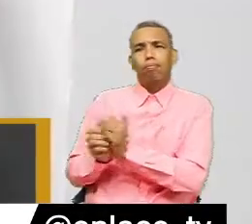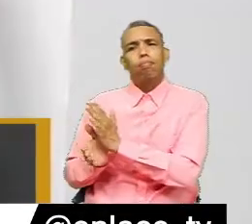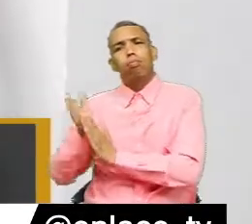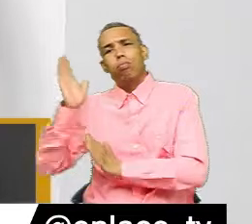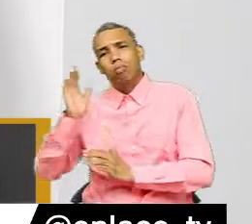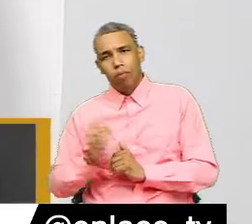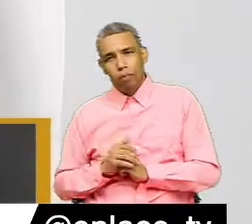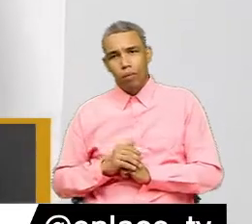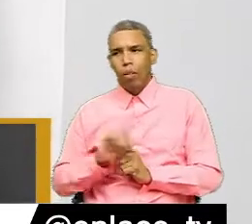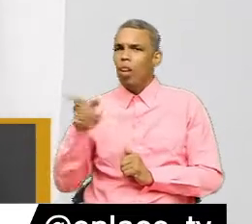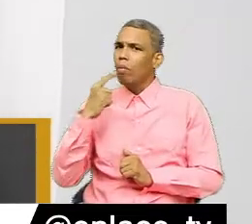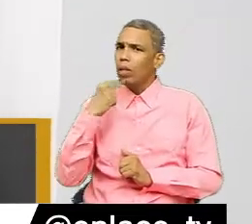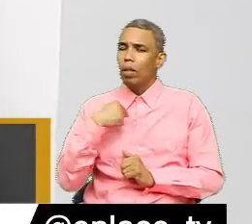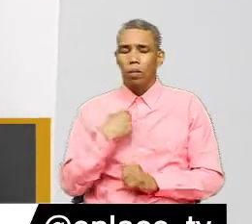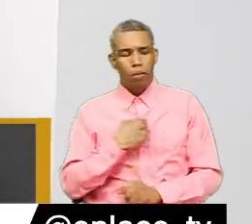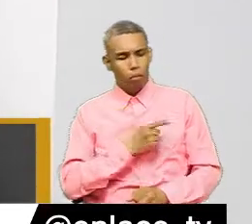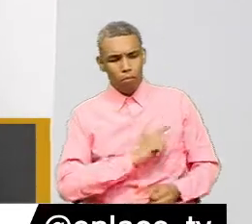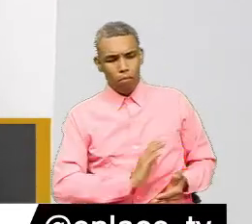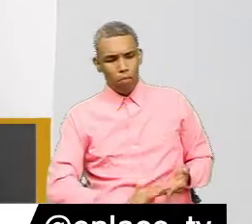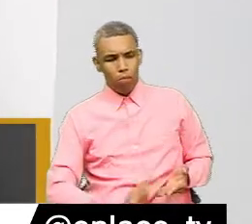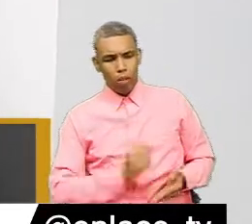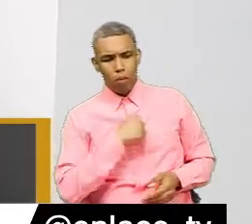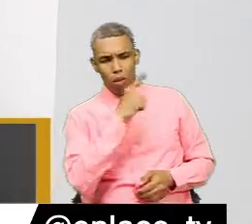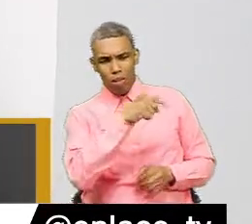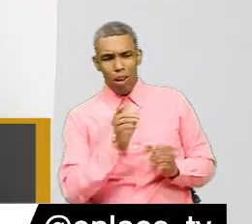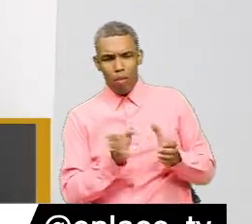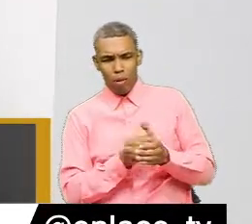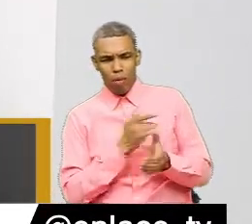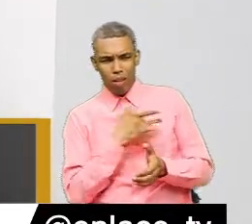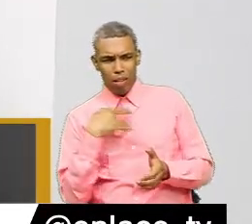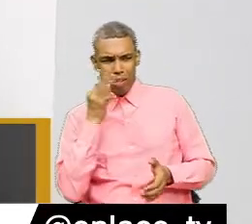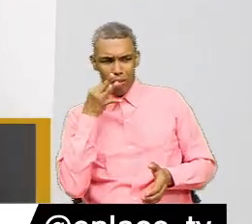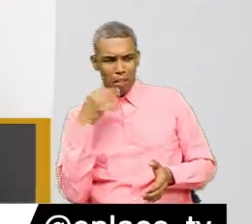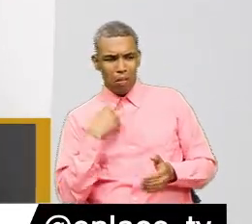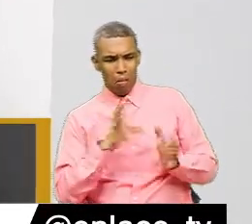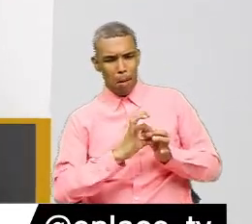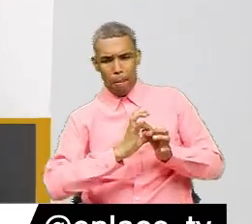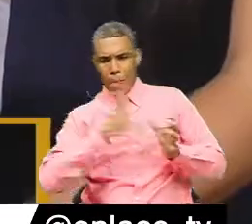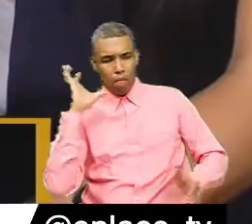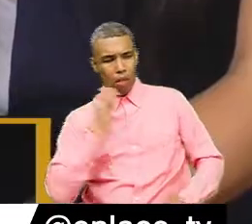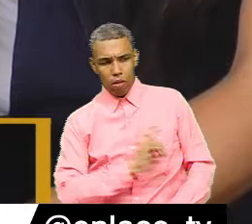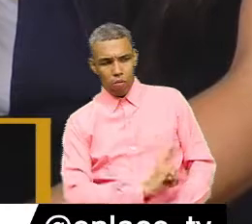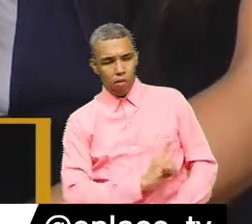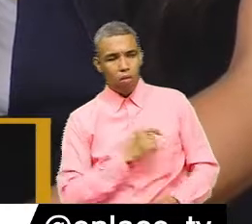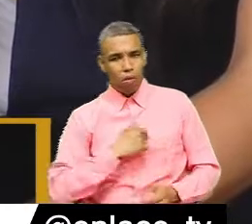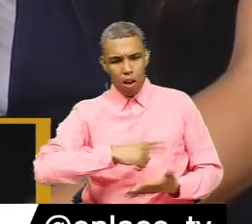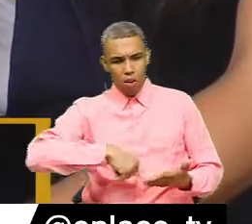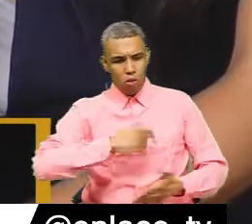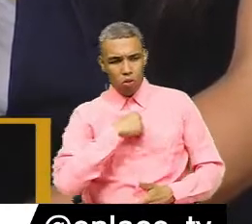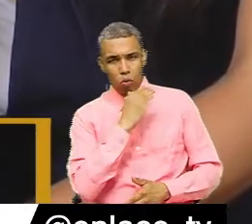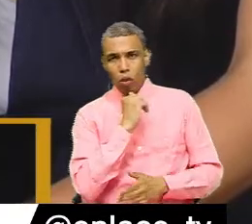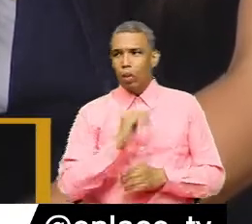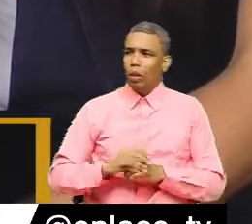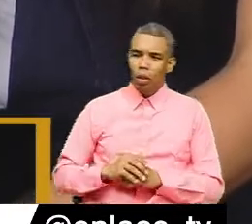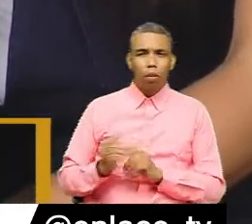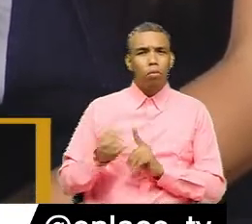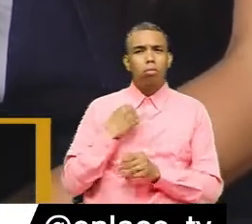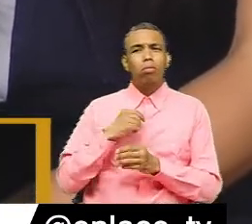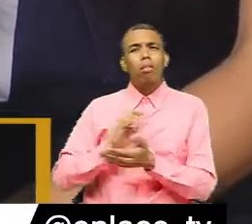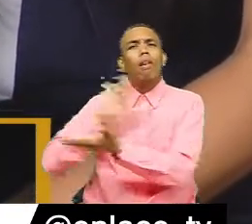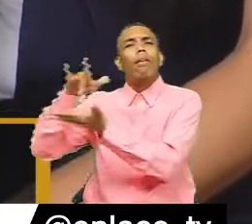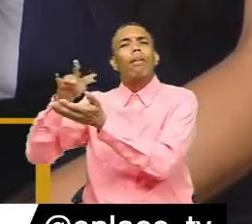convenio. A pesar de la condición, el problema continúa con la EPS. Según la mamá del pequeño, esta hace caso omiso a cualquier acción legal